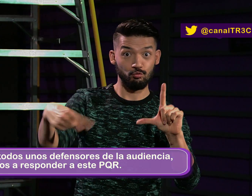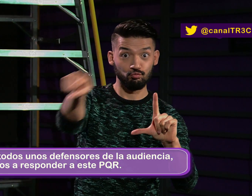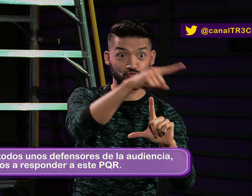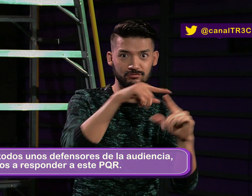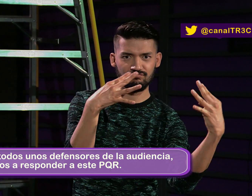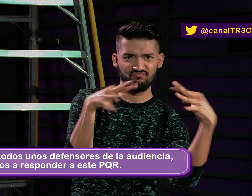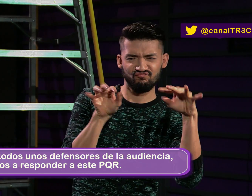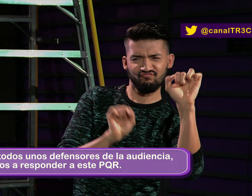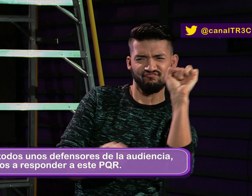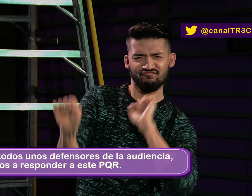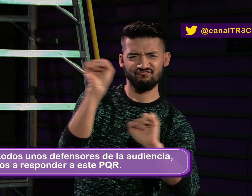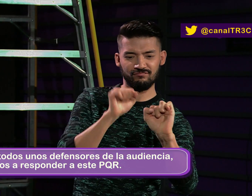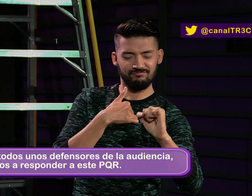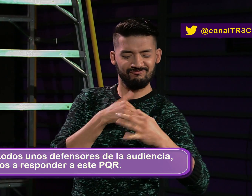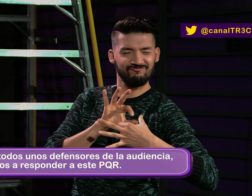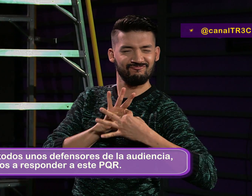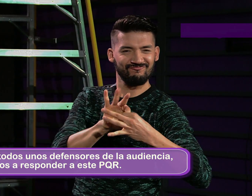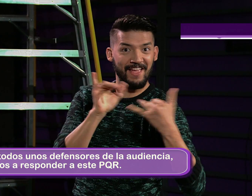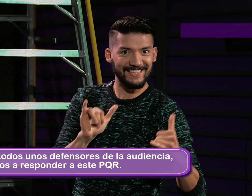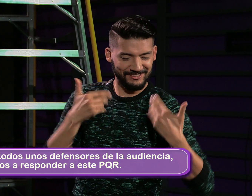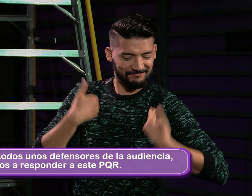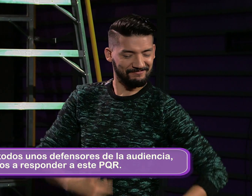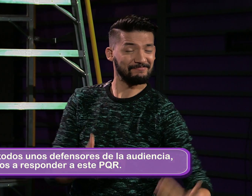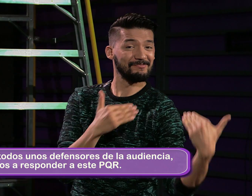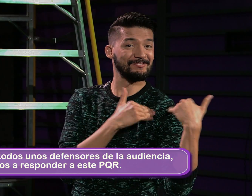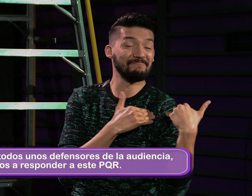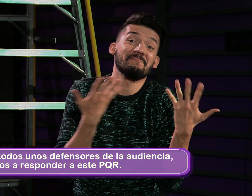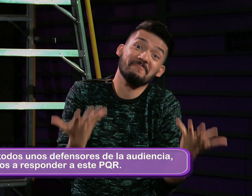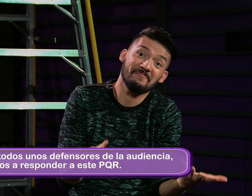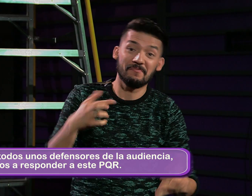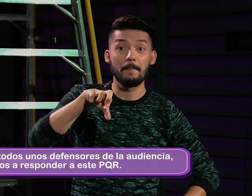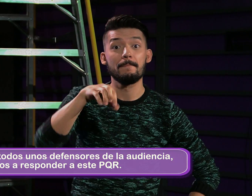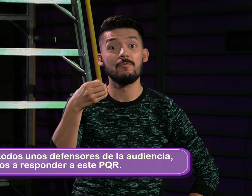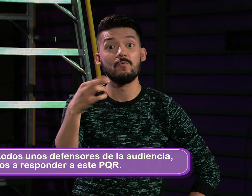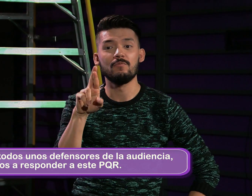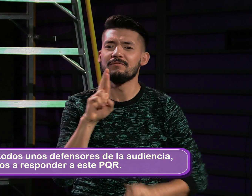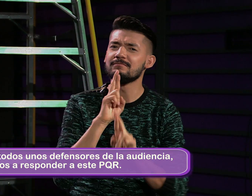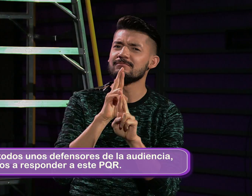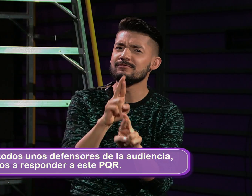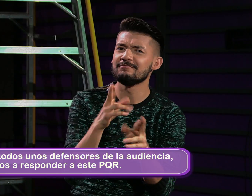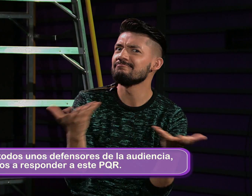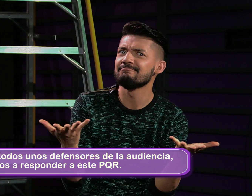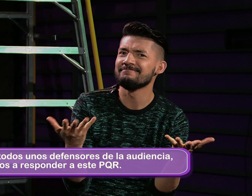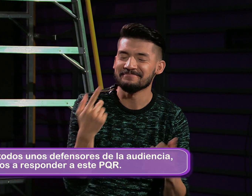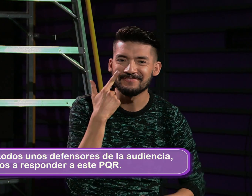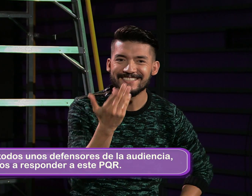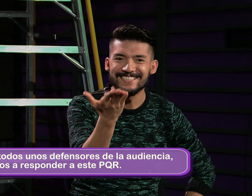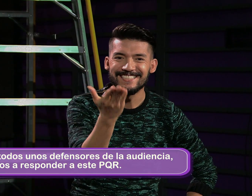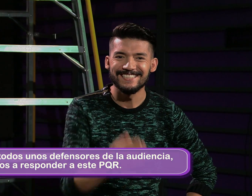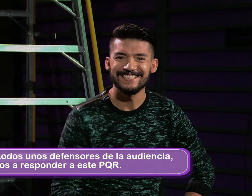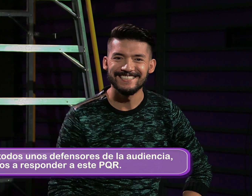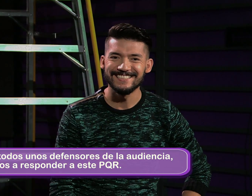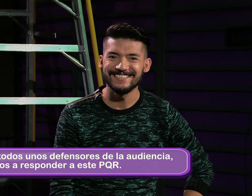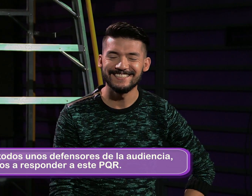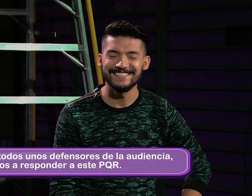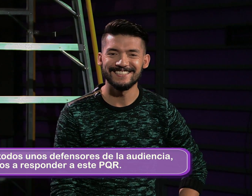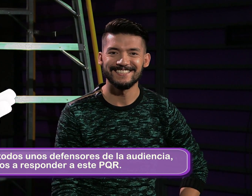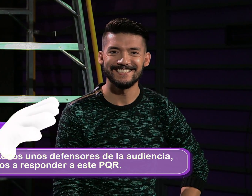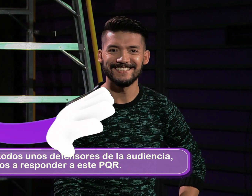Y como todos unos defensores de la audiencia, hoy vamos a responder a este PQR.